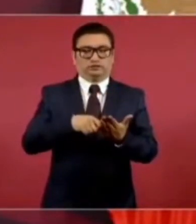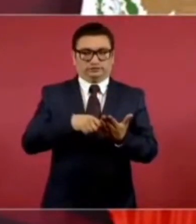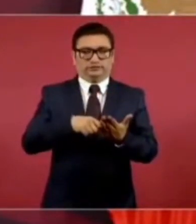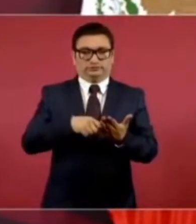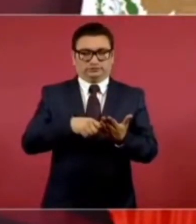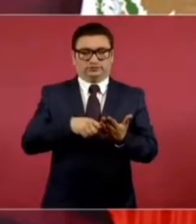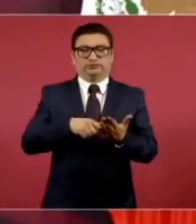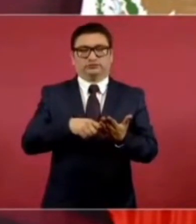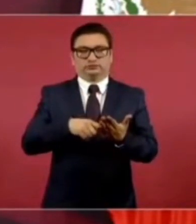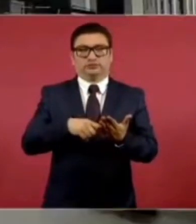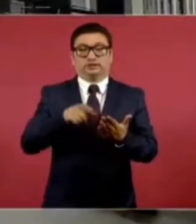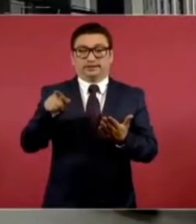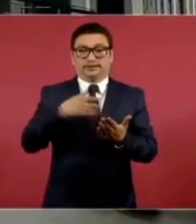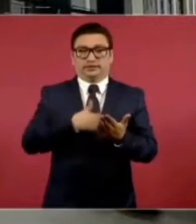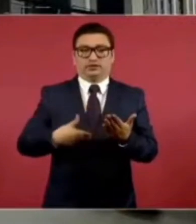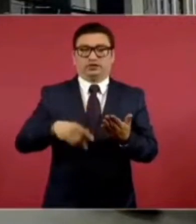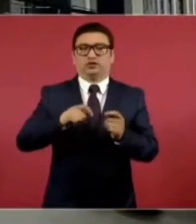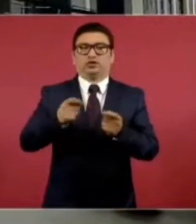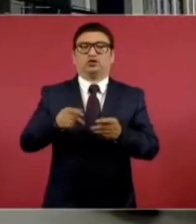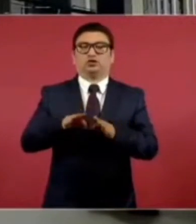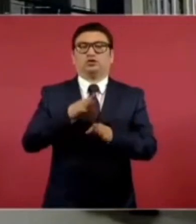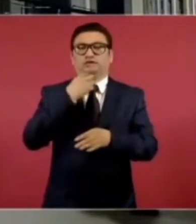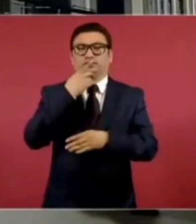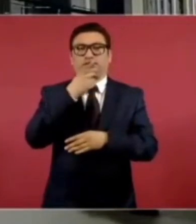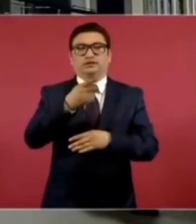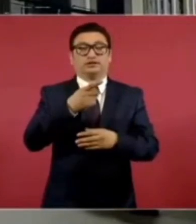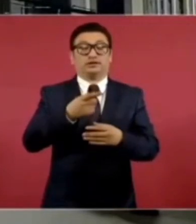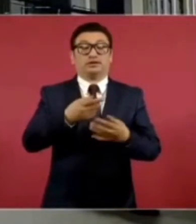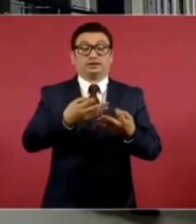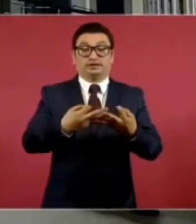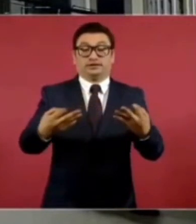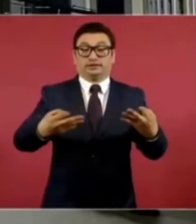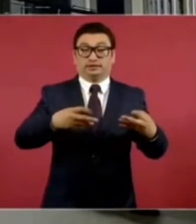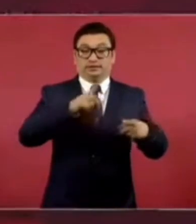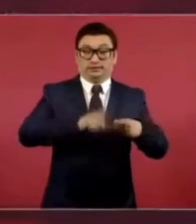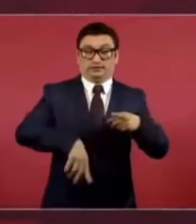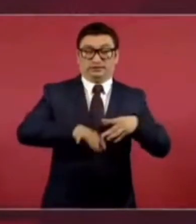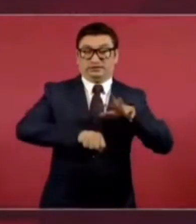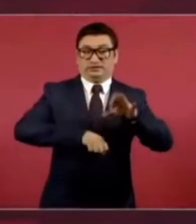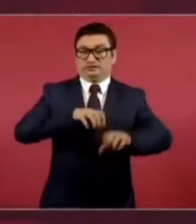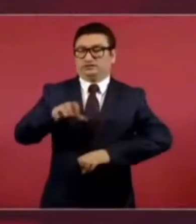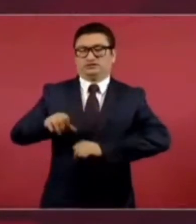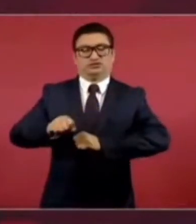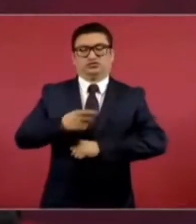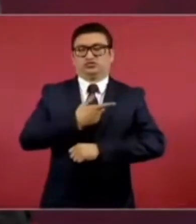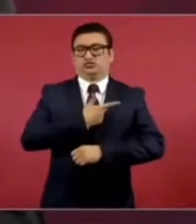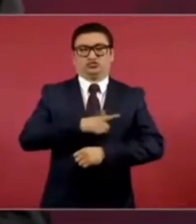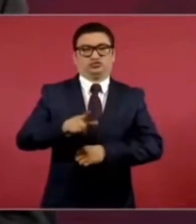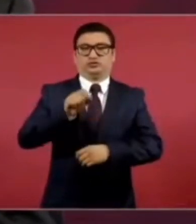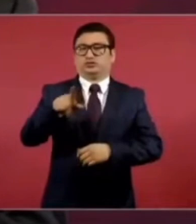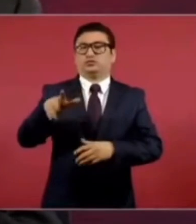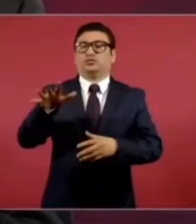él se manifiesta en contra del despojo de las tierras a los pueblos yaquis.